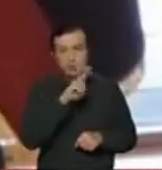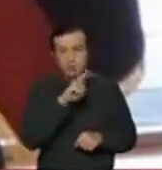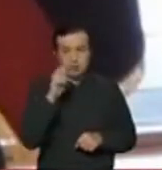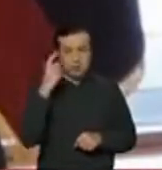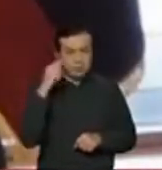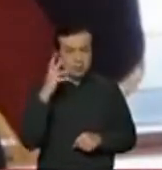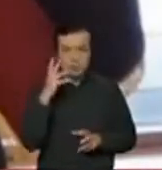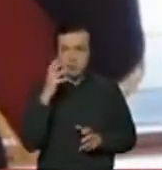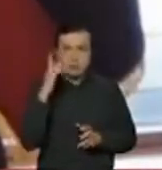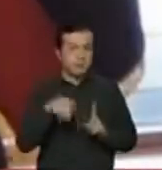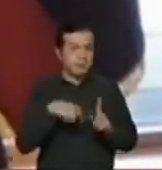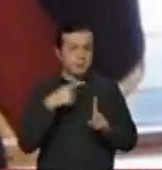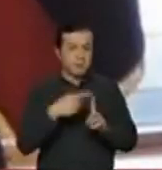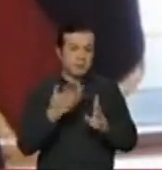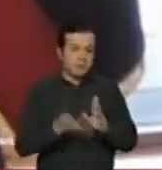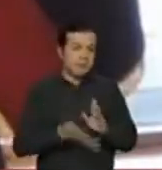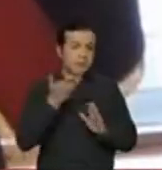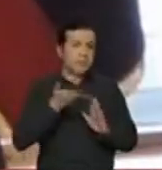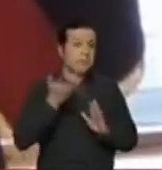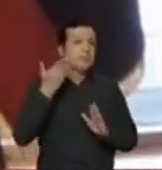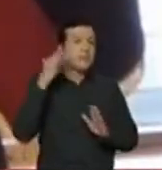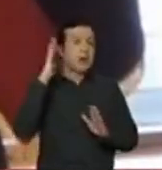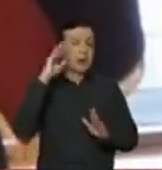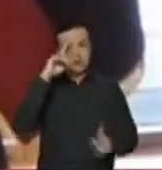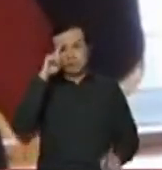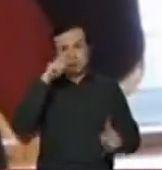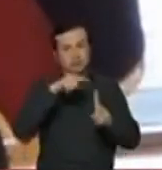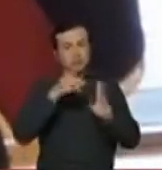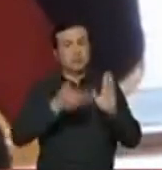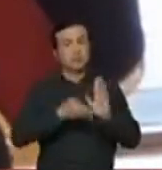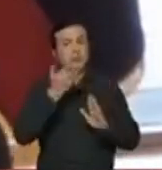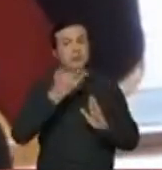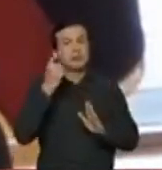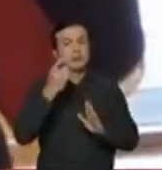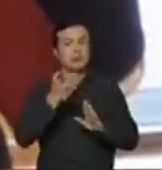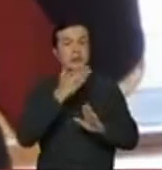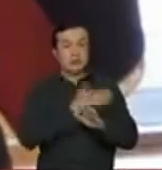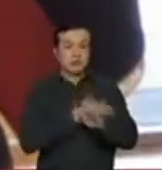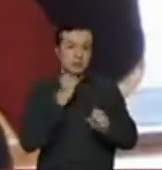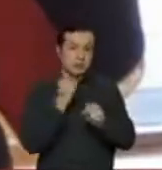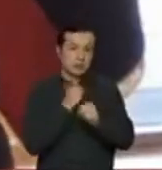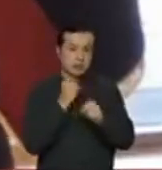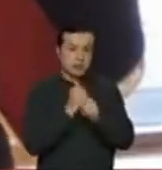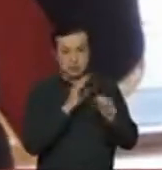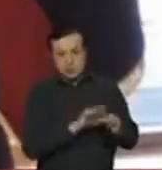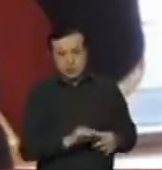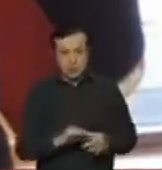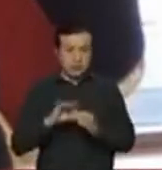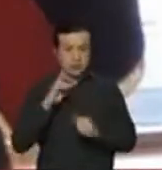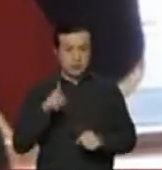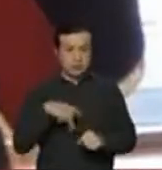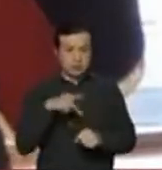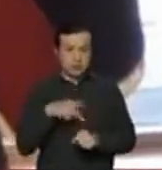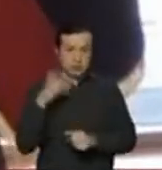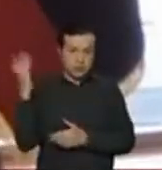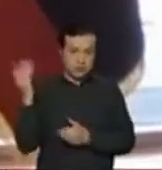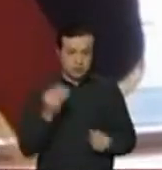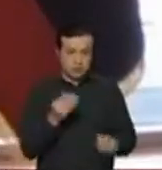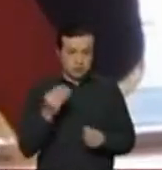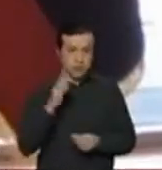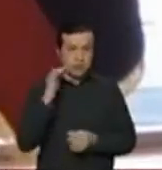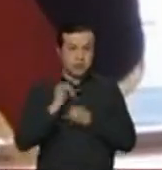Nosotros queremos incrementar mucho más esa meta, pero tenemos que hacer un trabajo conjunto y un trabajo profesional para traer recursos